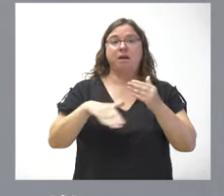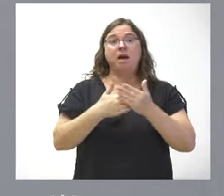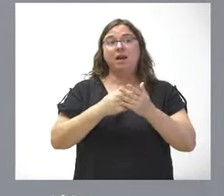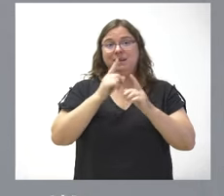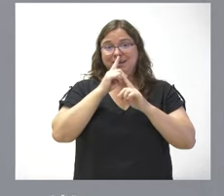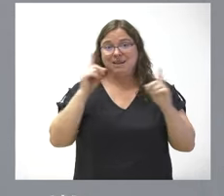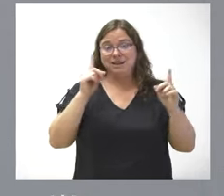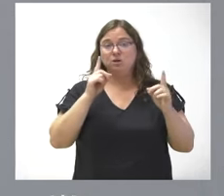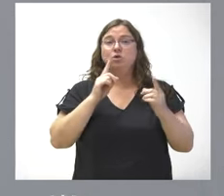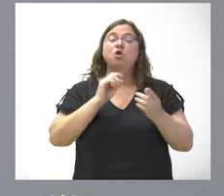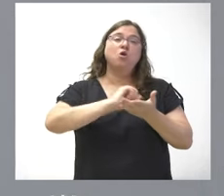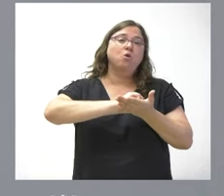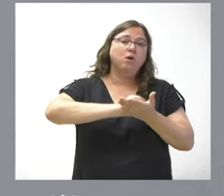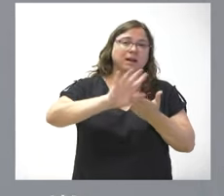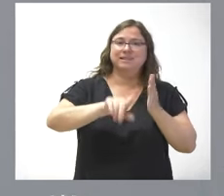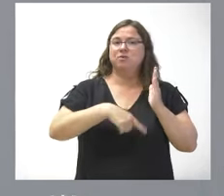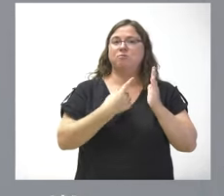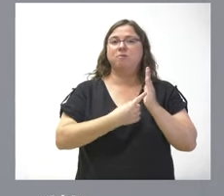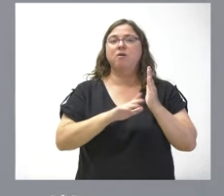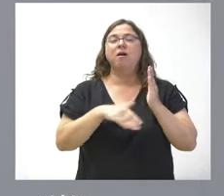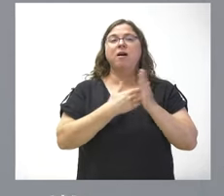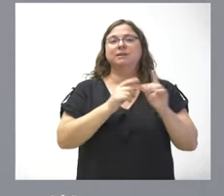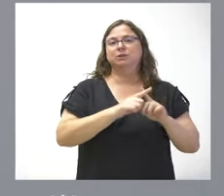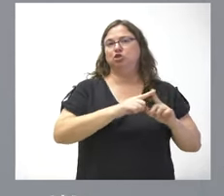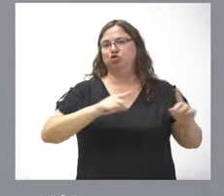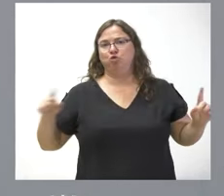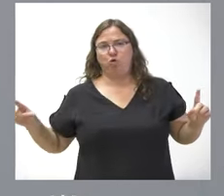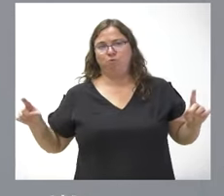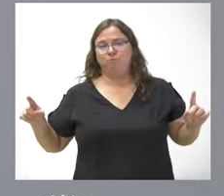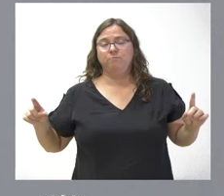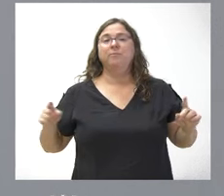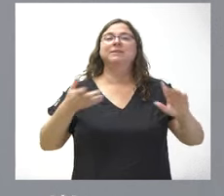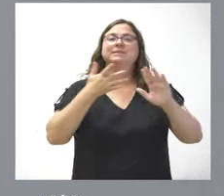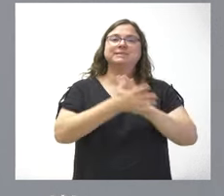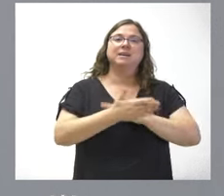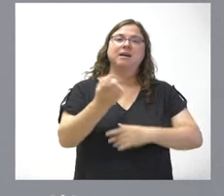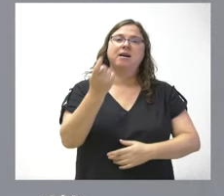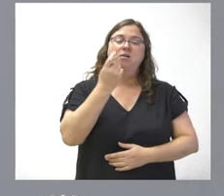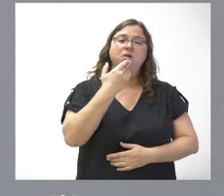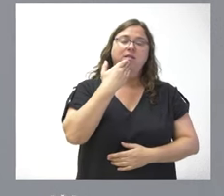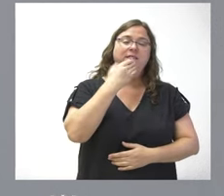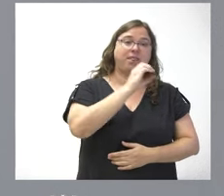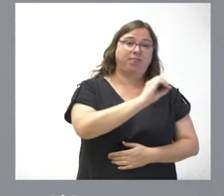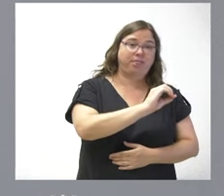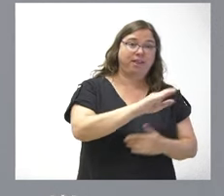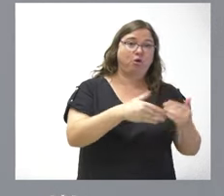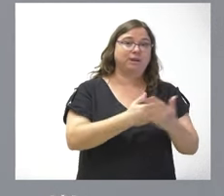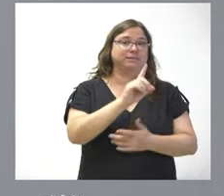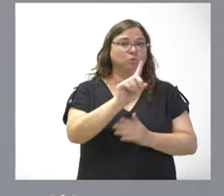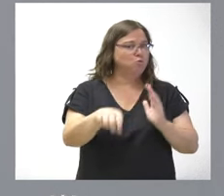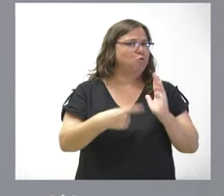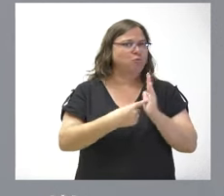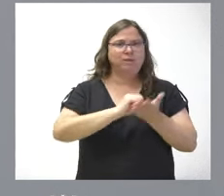año la completa gratuidad ya a todo el ciclo y por tanto con los alumnos entre C y 1 años y se